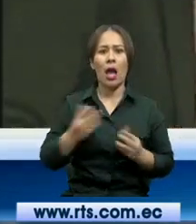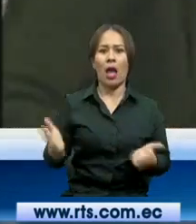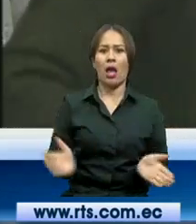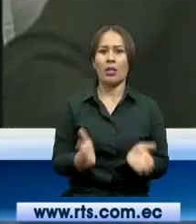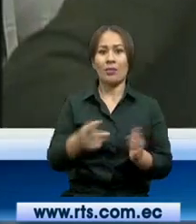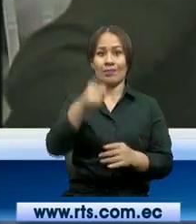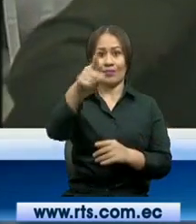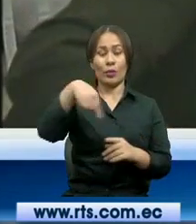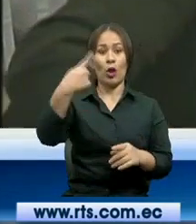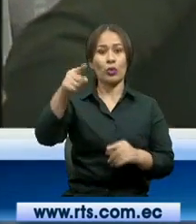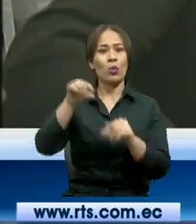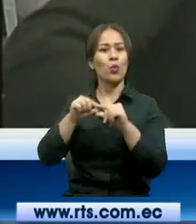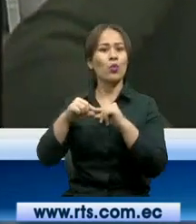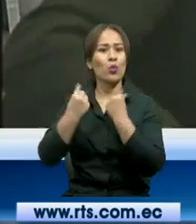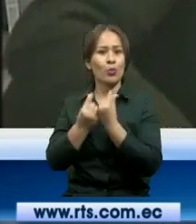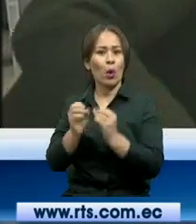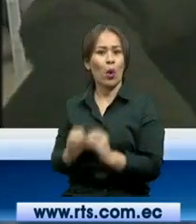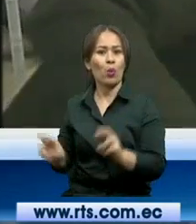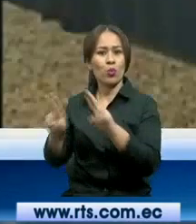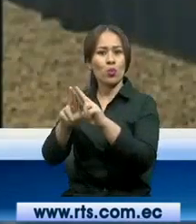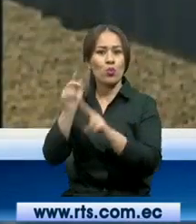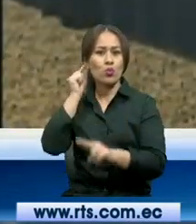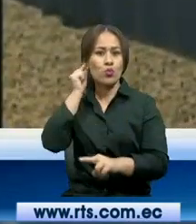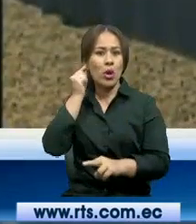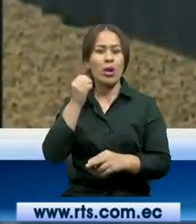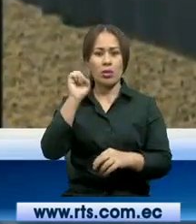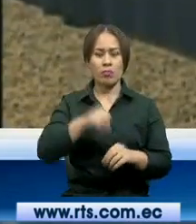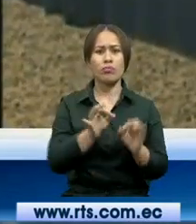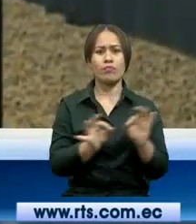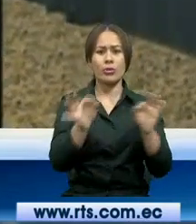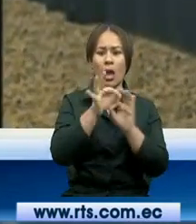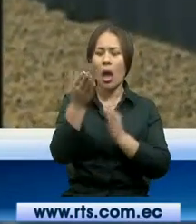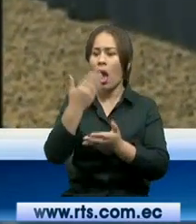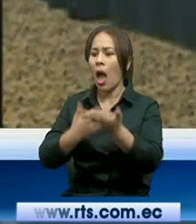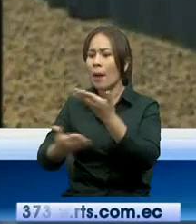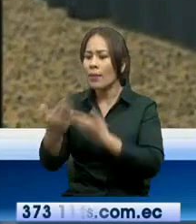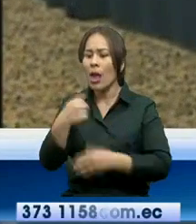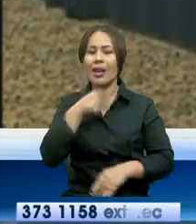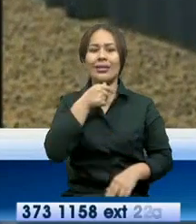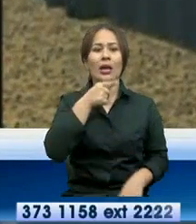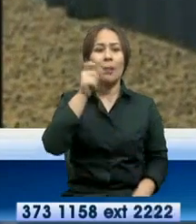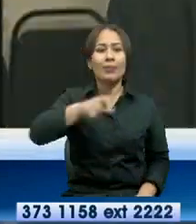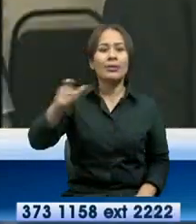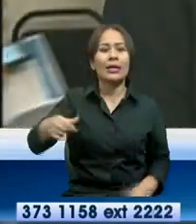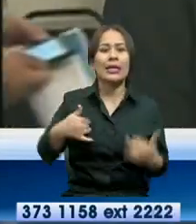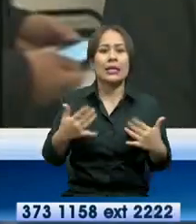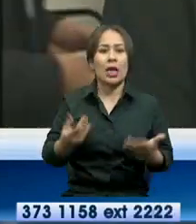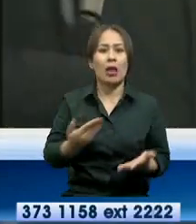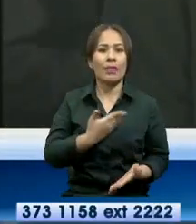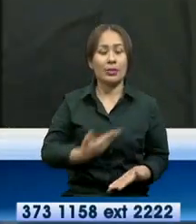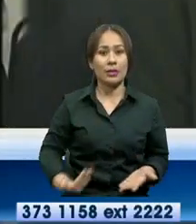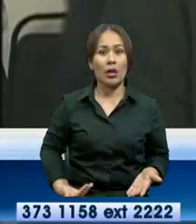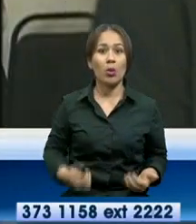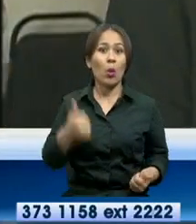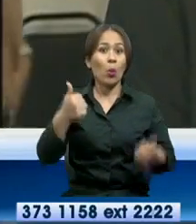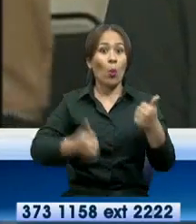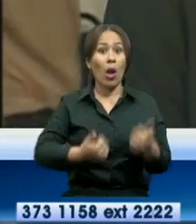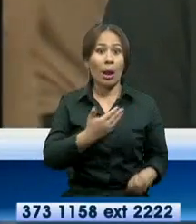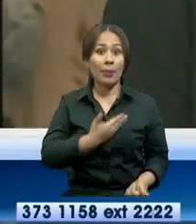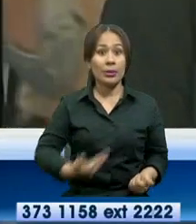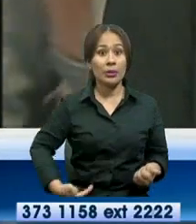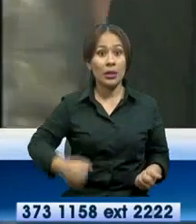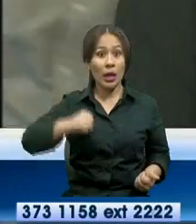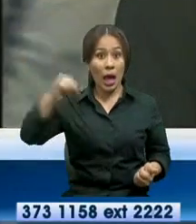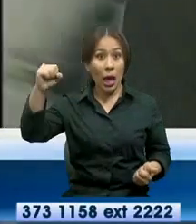Pisani, de ONU Mujeres, es importante intercambiar criterios con todos los presidenciables. En caso de resultar